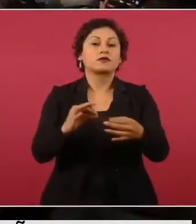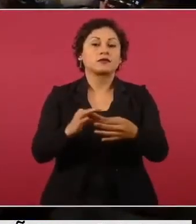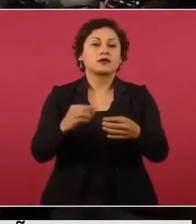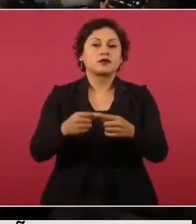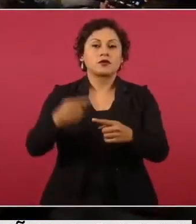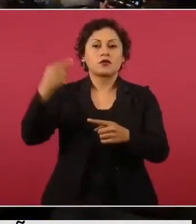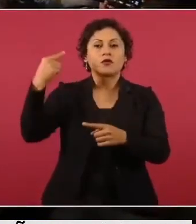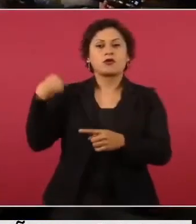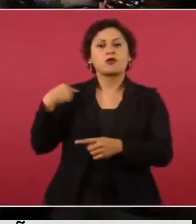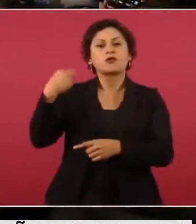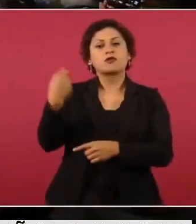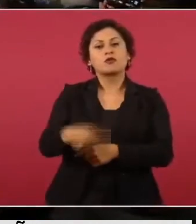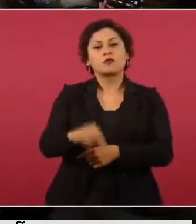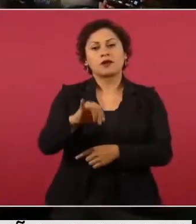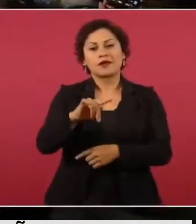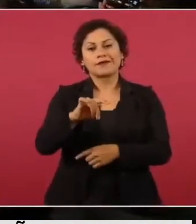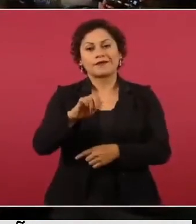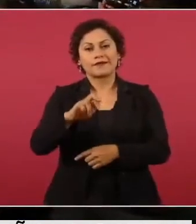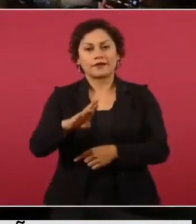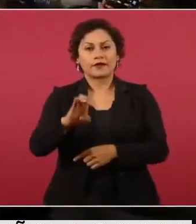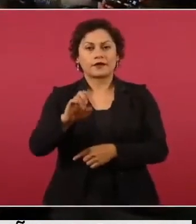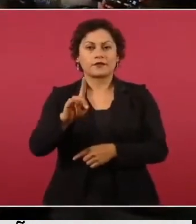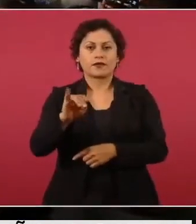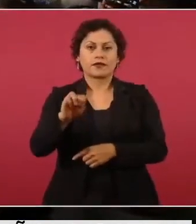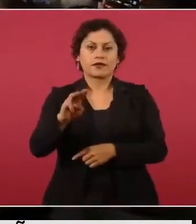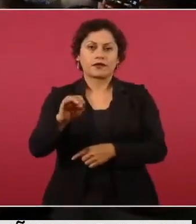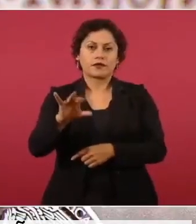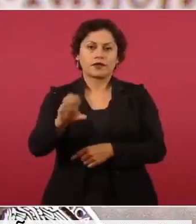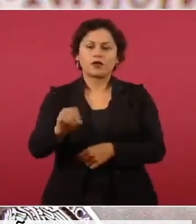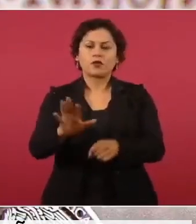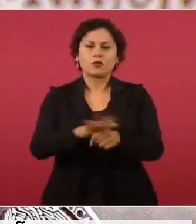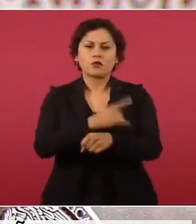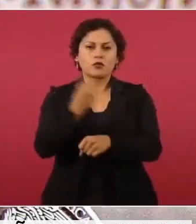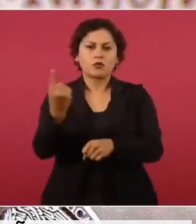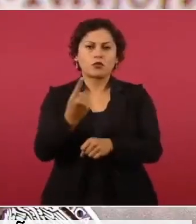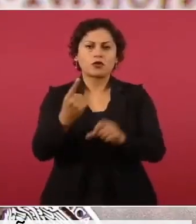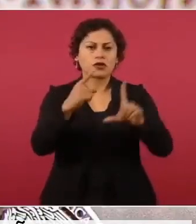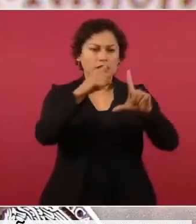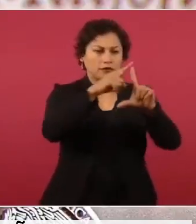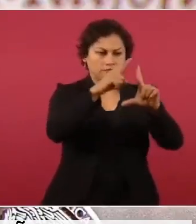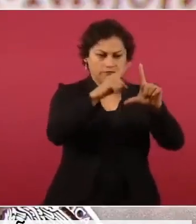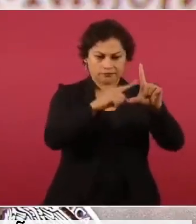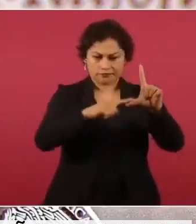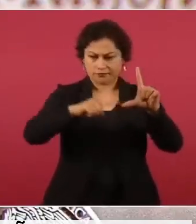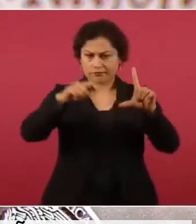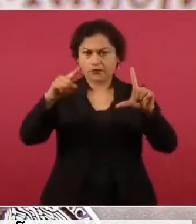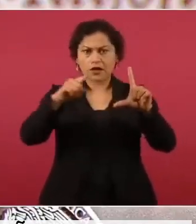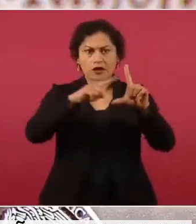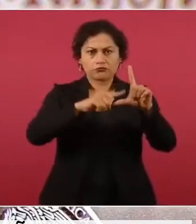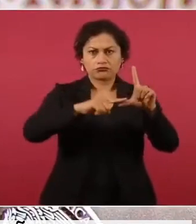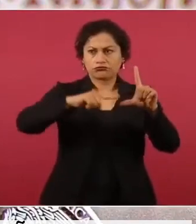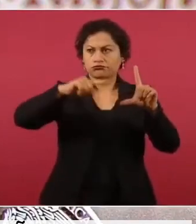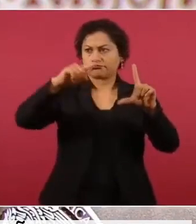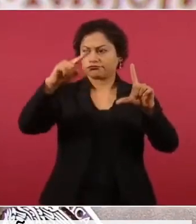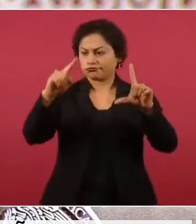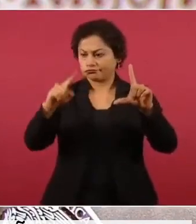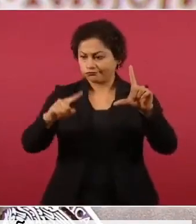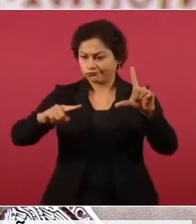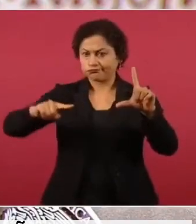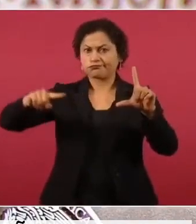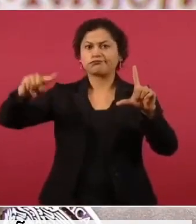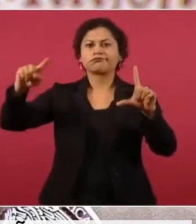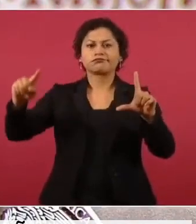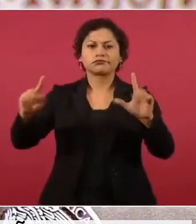le llama así a justamente el valle que hay entre las distintas oleadas, y es un momento de receso, como ya